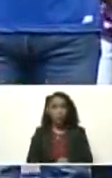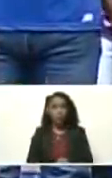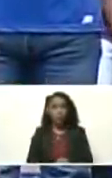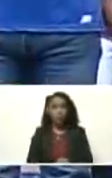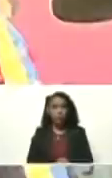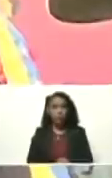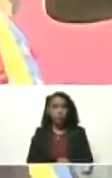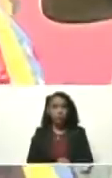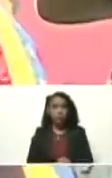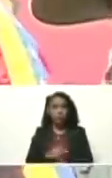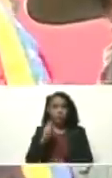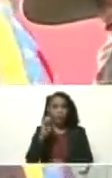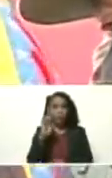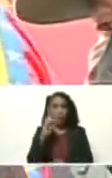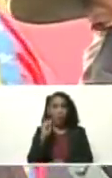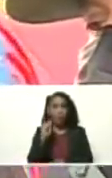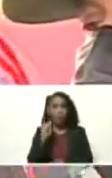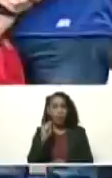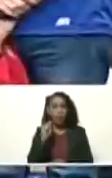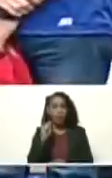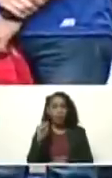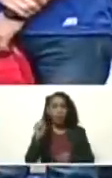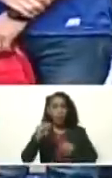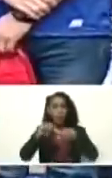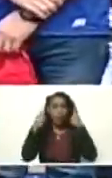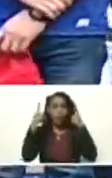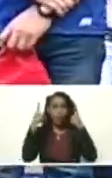a Terán, Alejandro Terán de La Guaira,